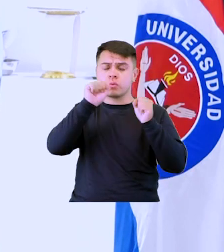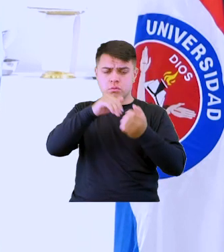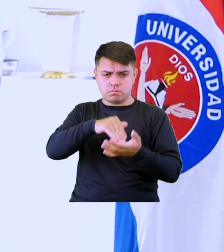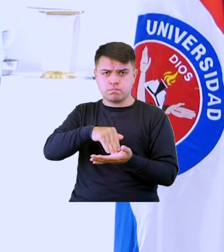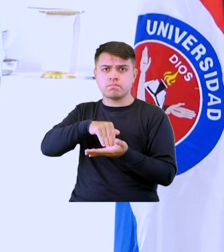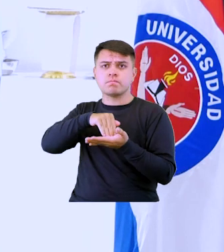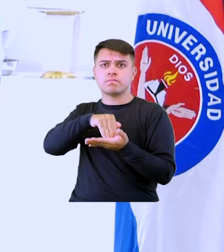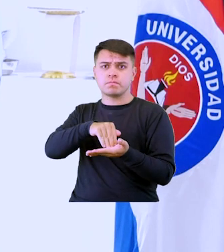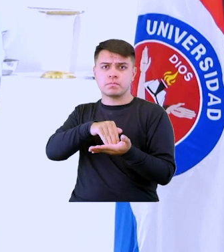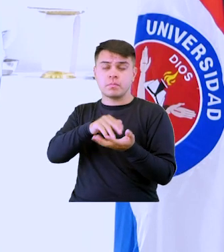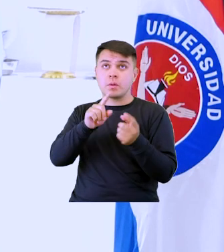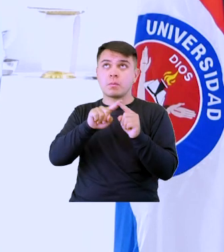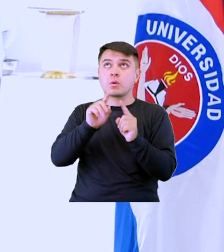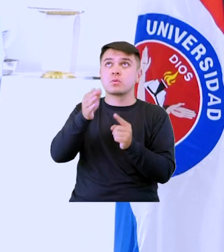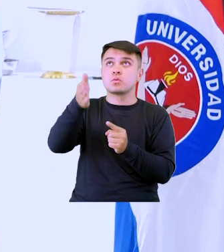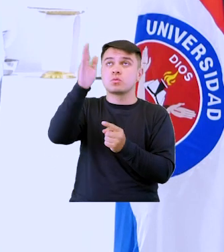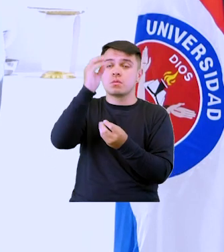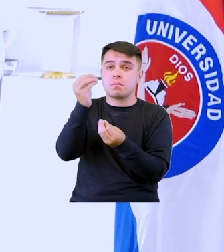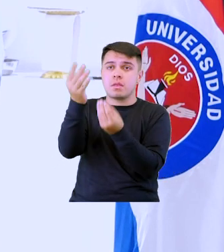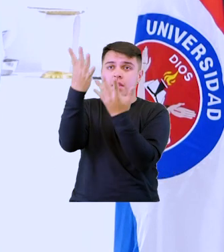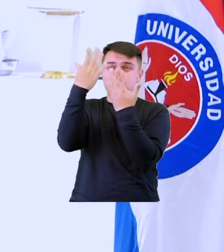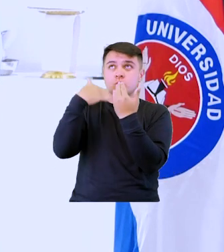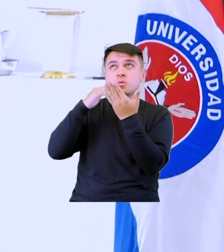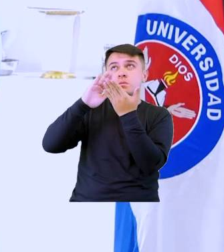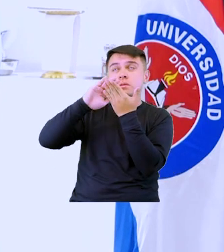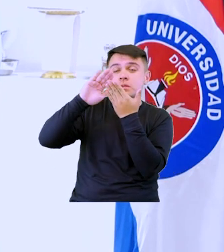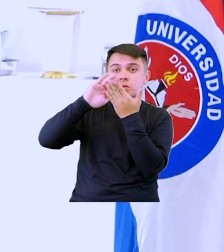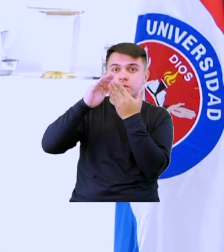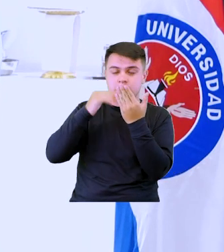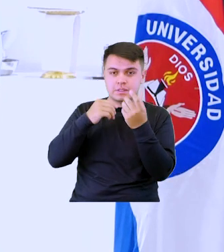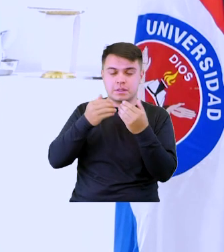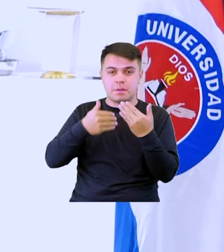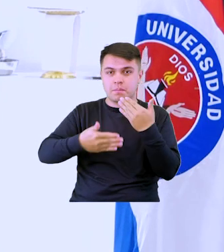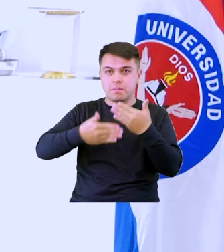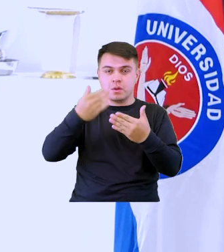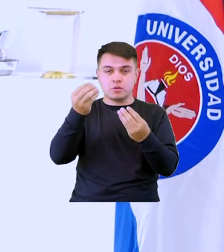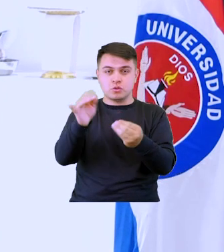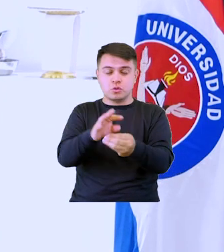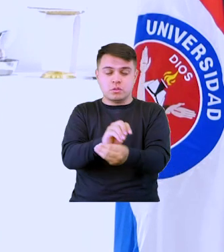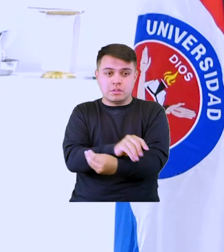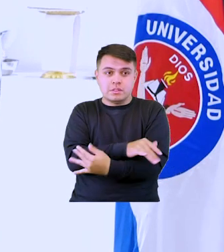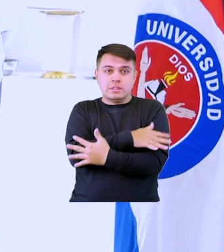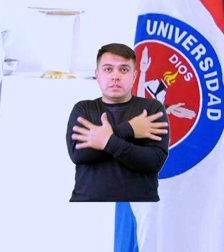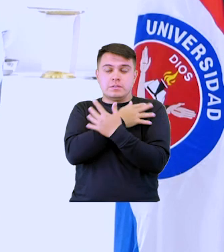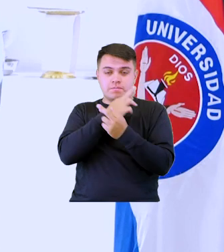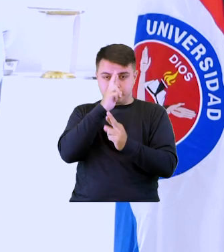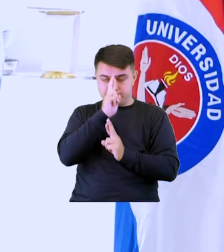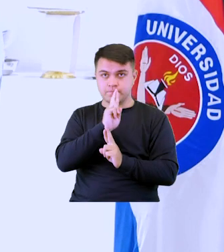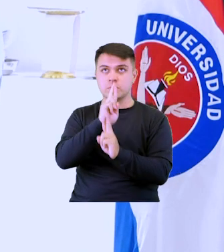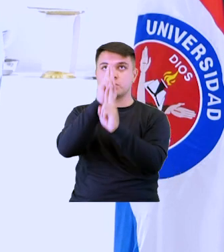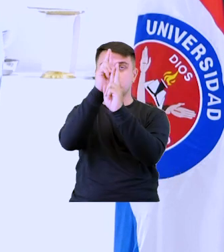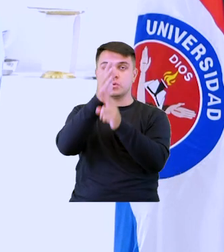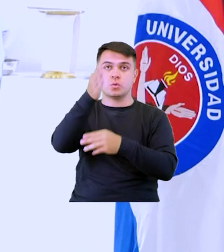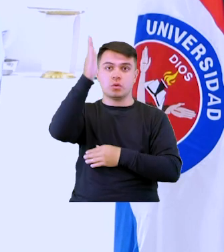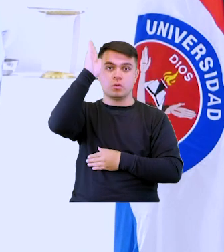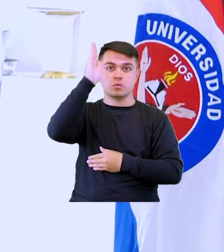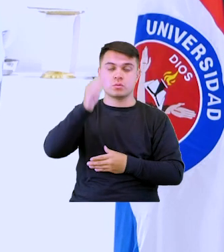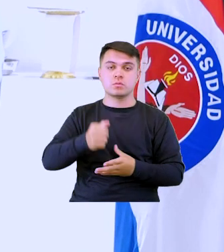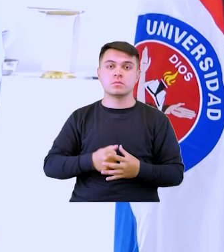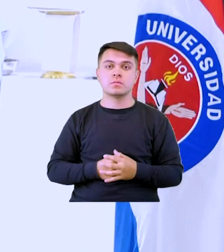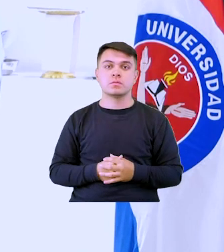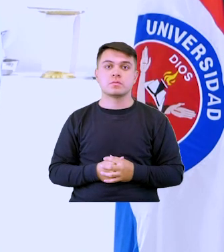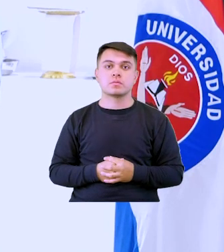Pero de ti procede el perdón y así infundes el temor. Del Señor viene la misericordia,